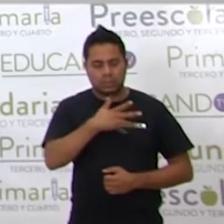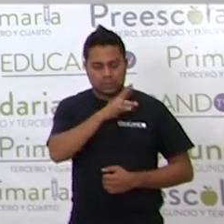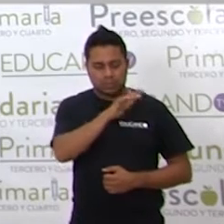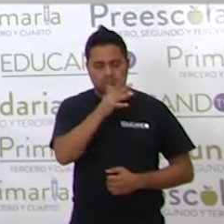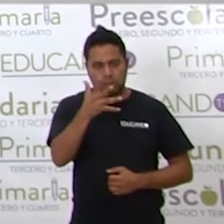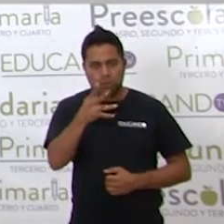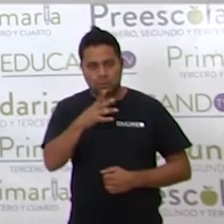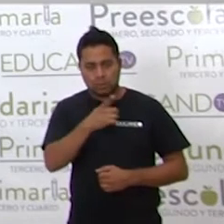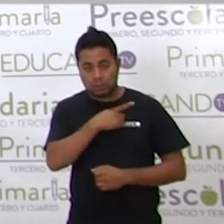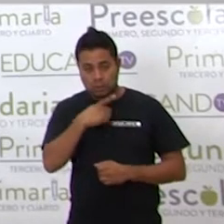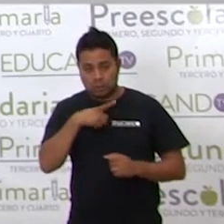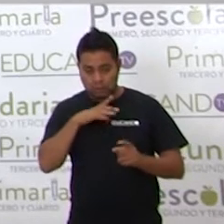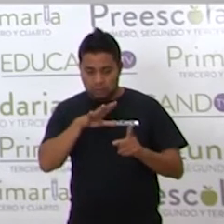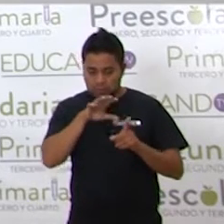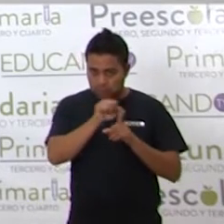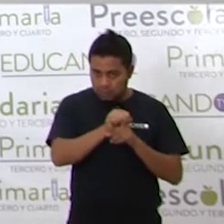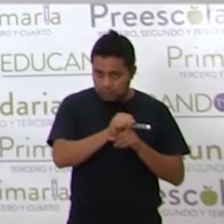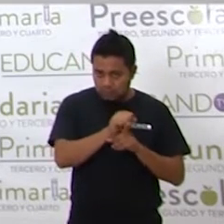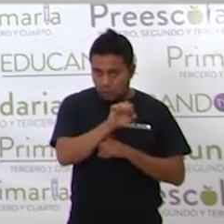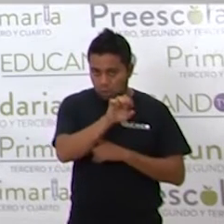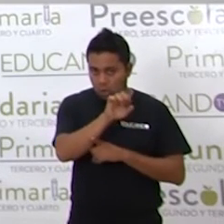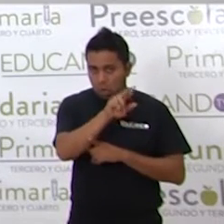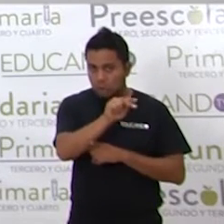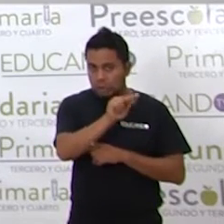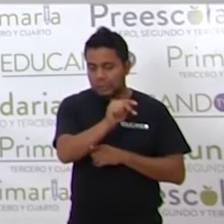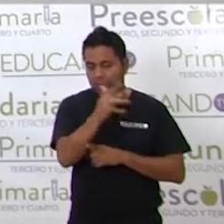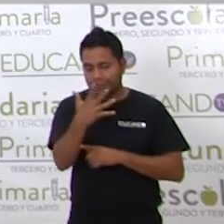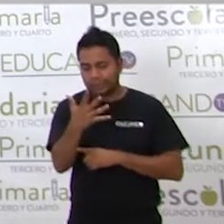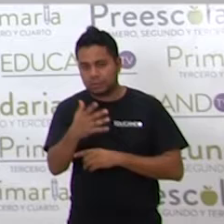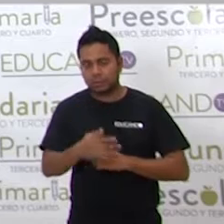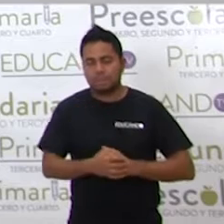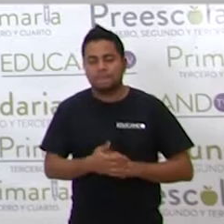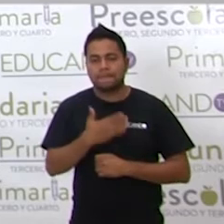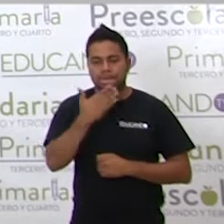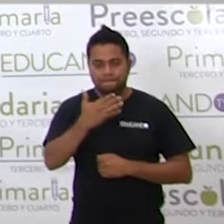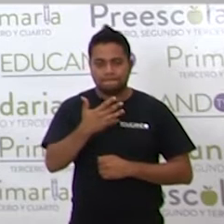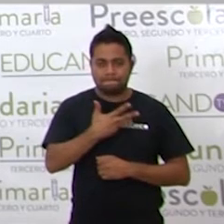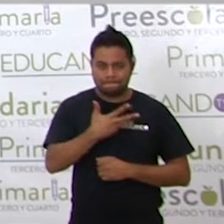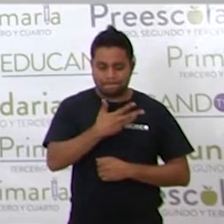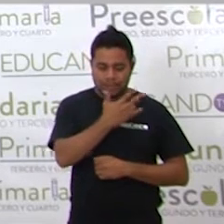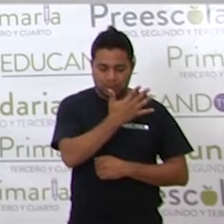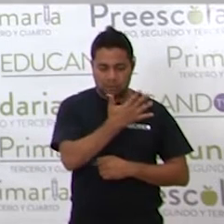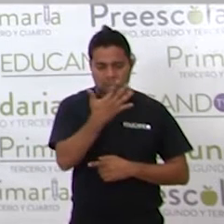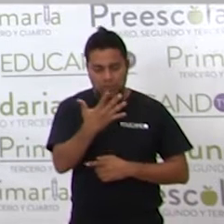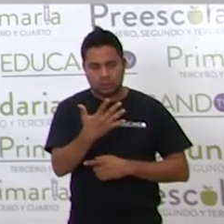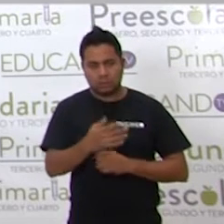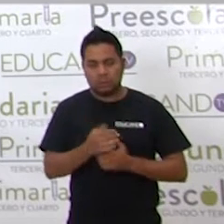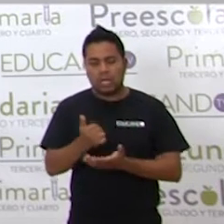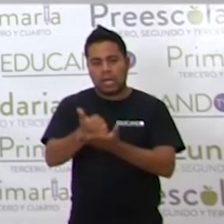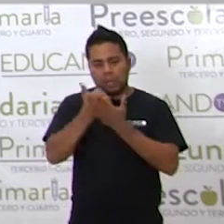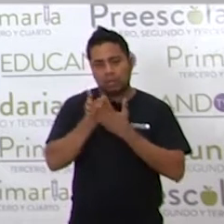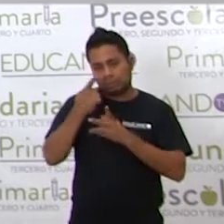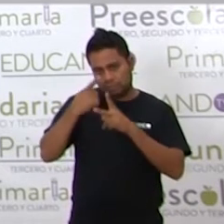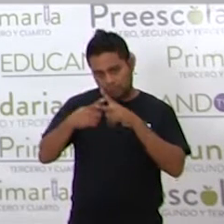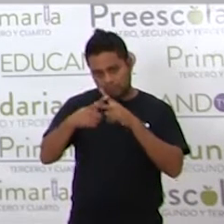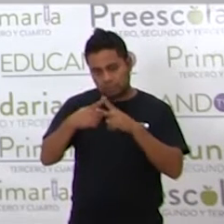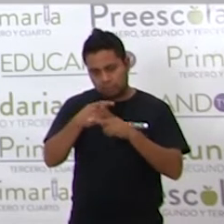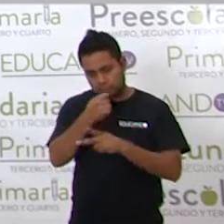completar 85. Bien, entonces tiene 55, ayúdame a contar por